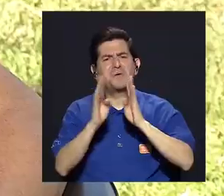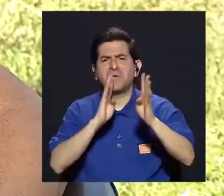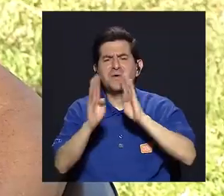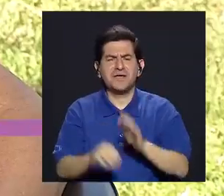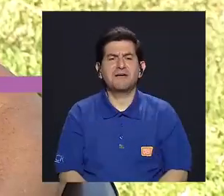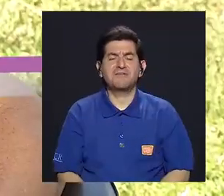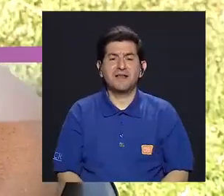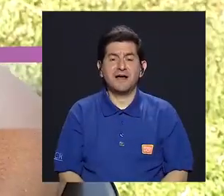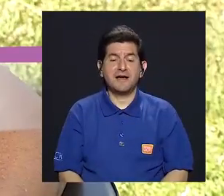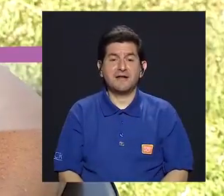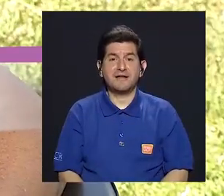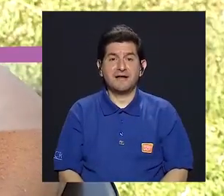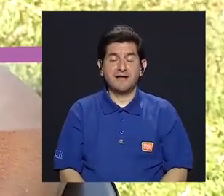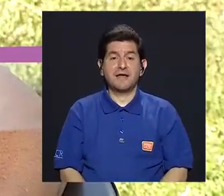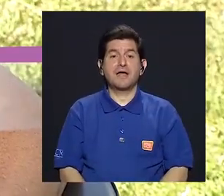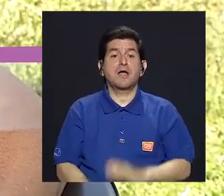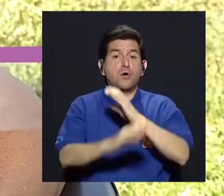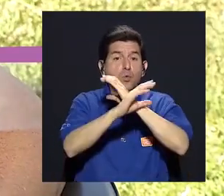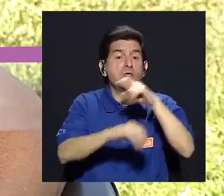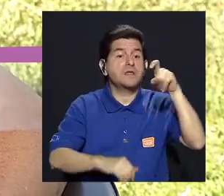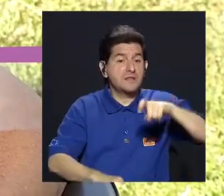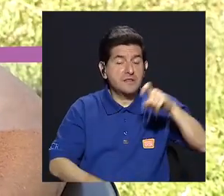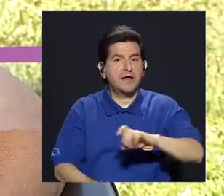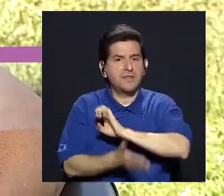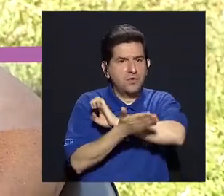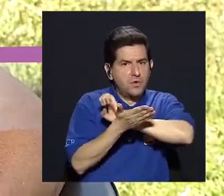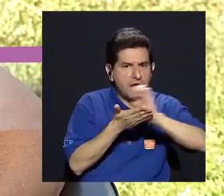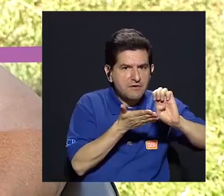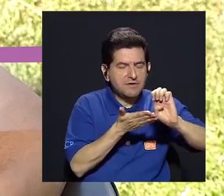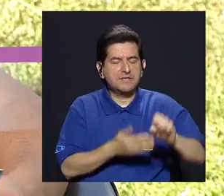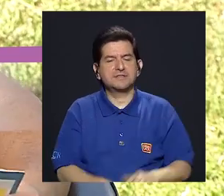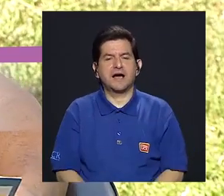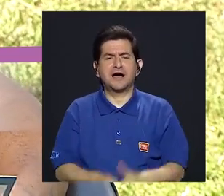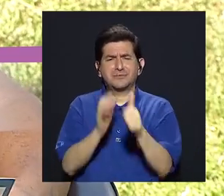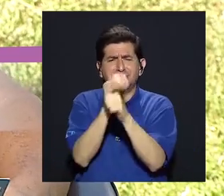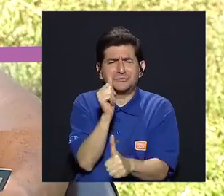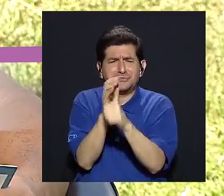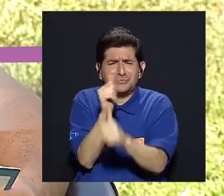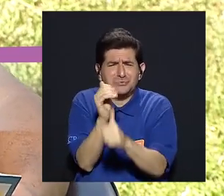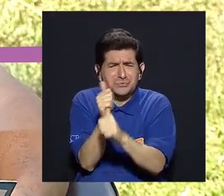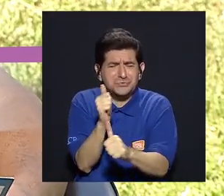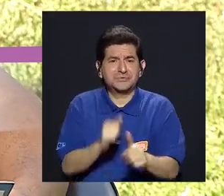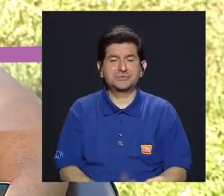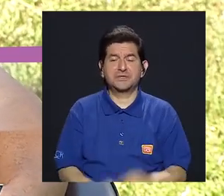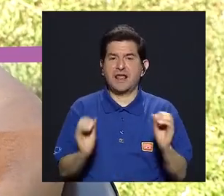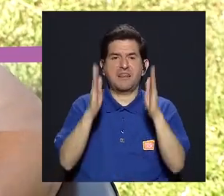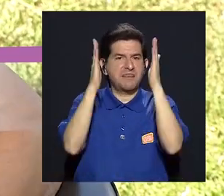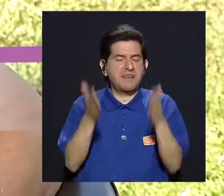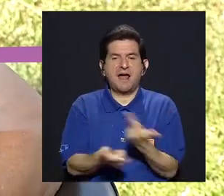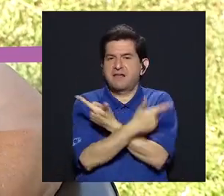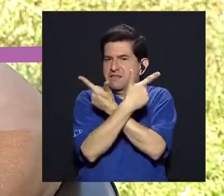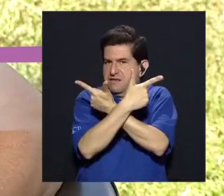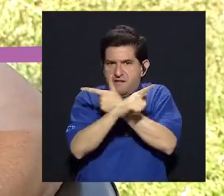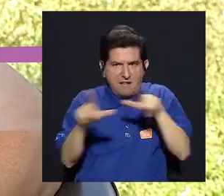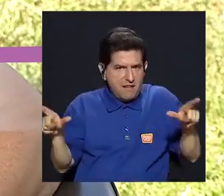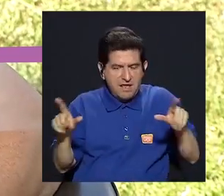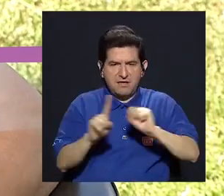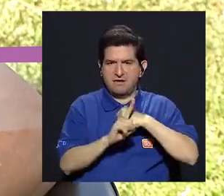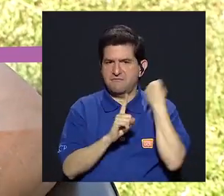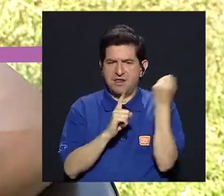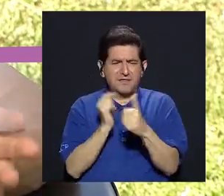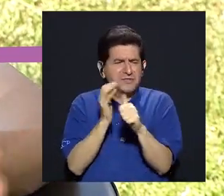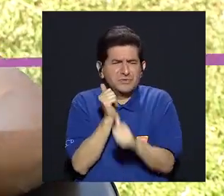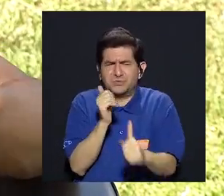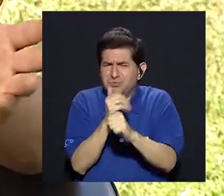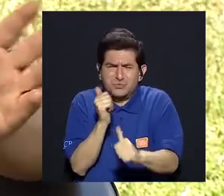conversar de los cuidados que hay que tener para prevenir la diarrea realmente pues nadie está exento de un